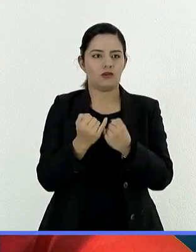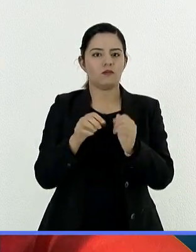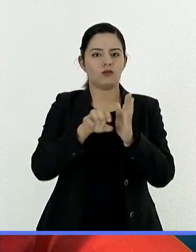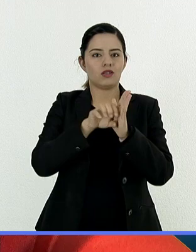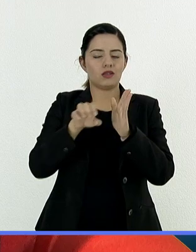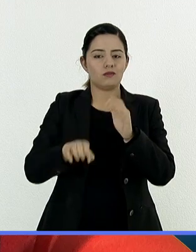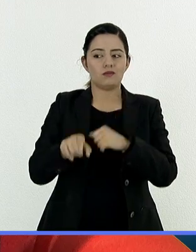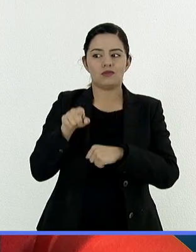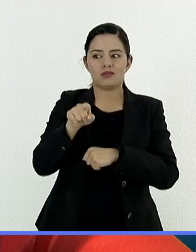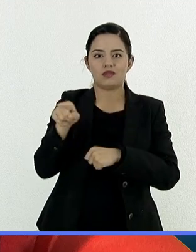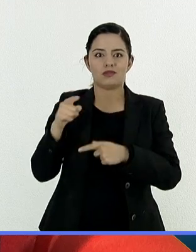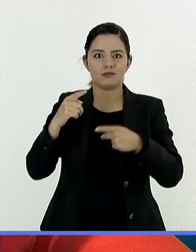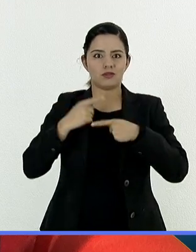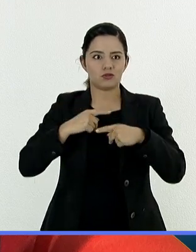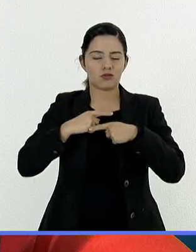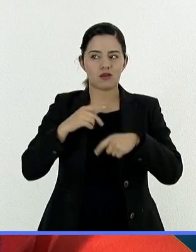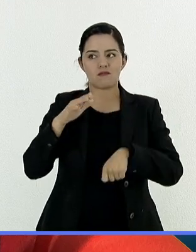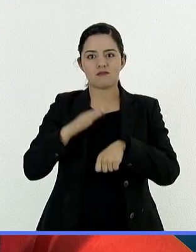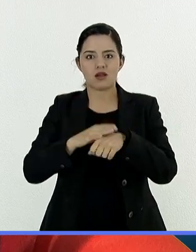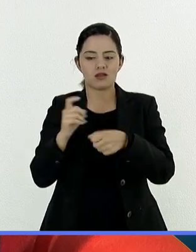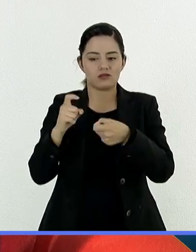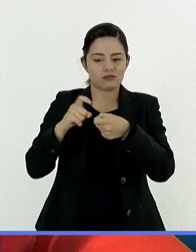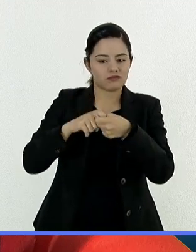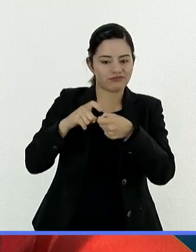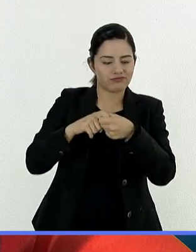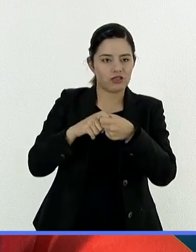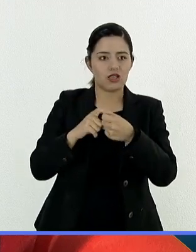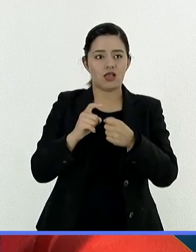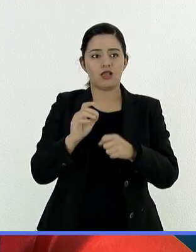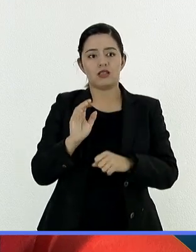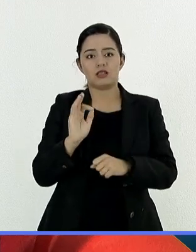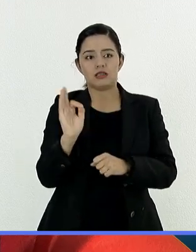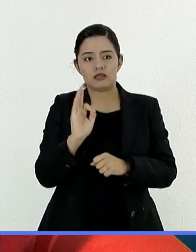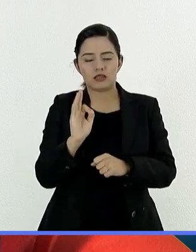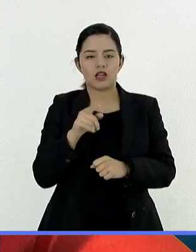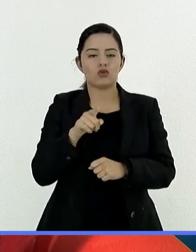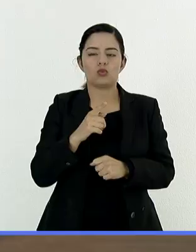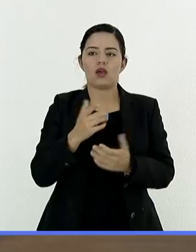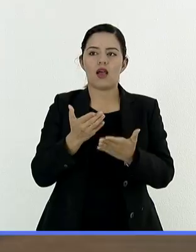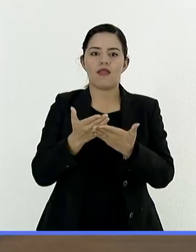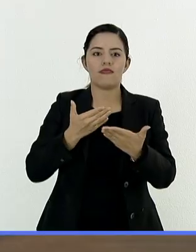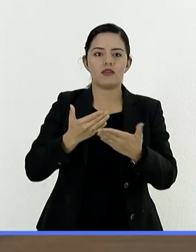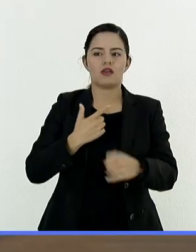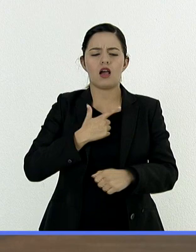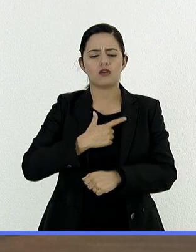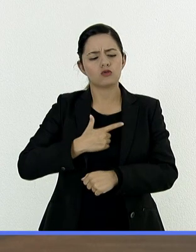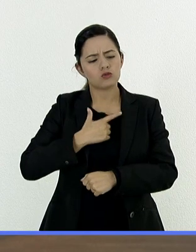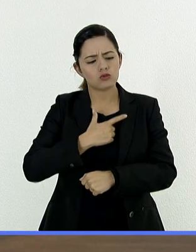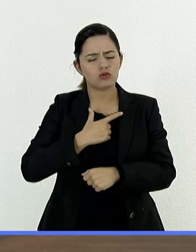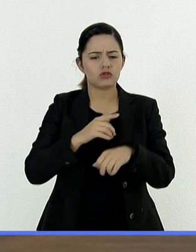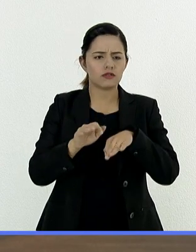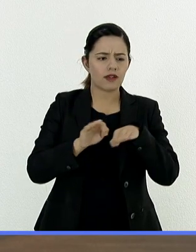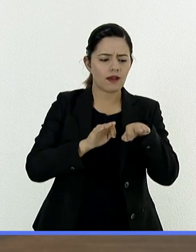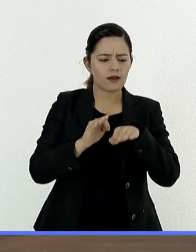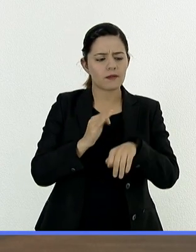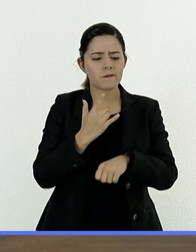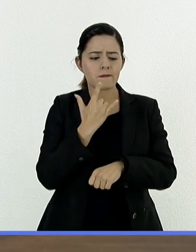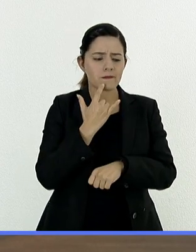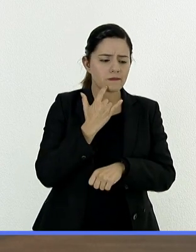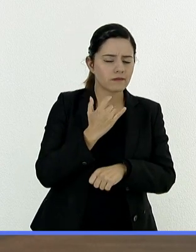participa en estas exploraciones quizás en un primer momento Fue un gusto una exploración o un trabajo en particular y con este trabajo